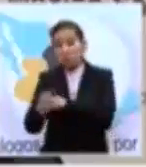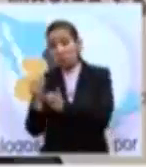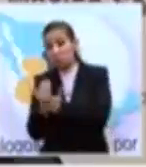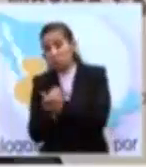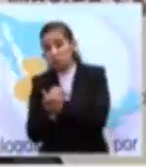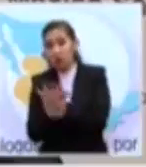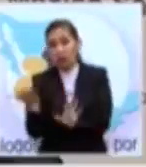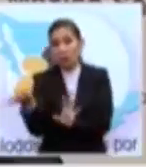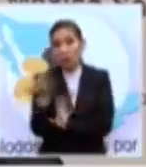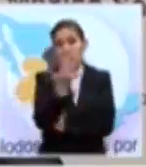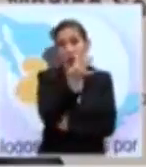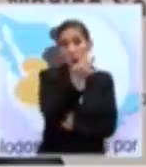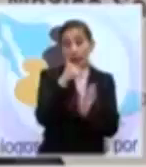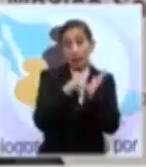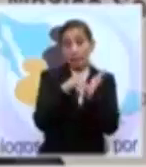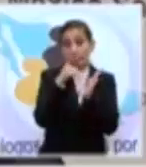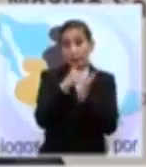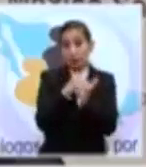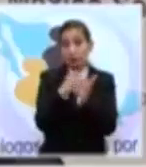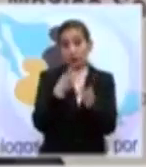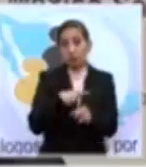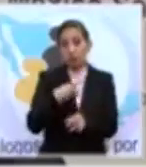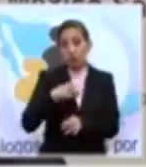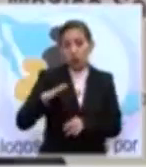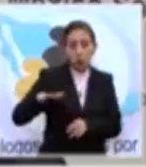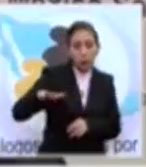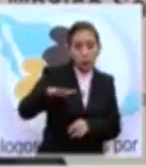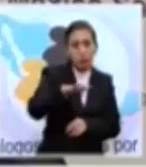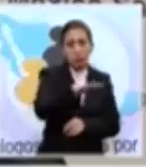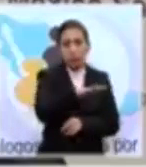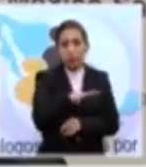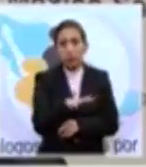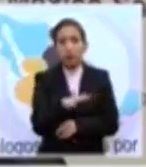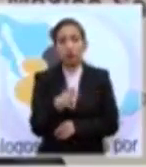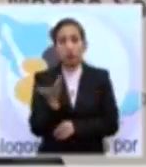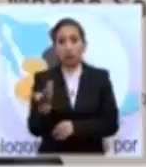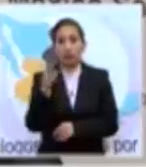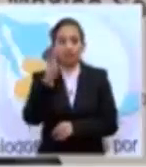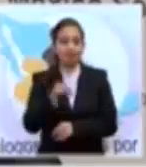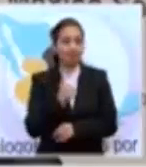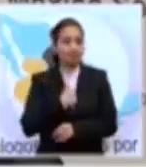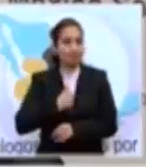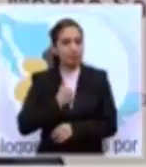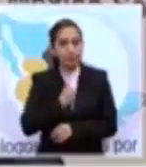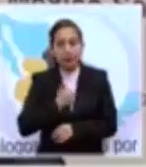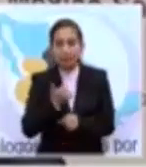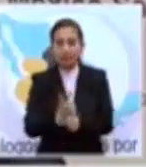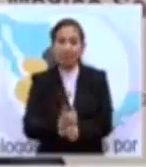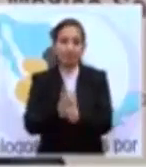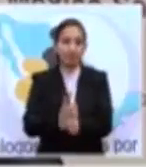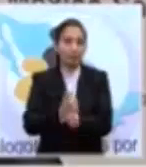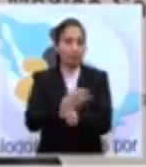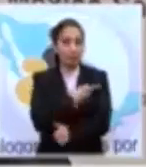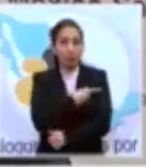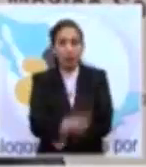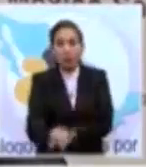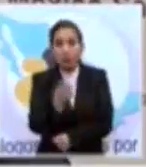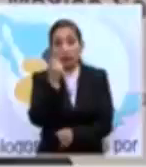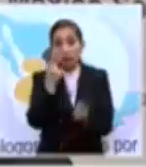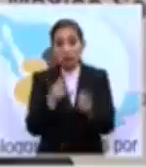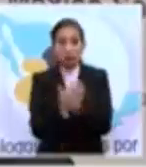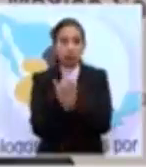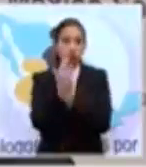de los 50 millones de personas y que lamentablemente pues sufren de pobreza y en algunos casos de pobreza